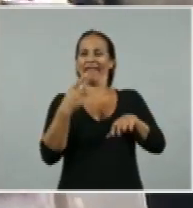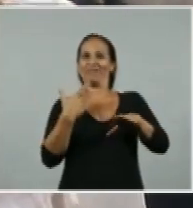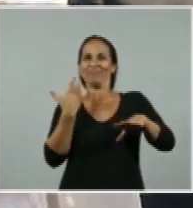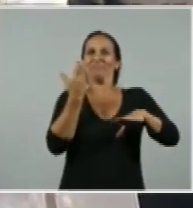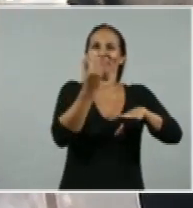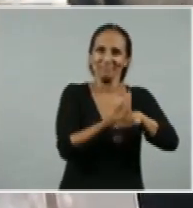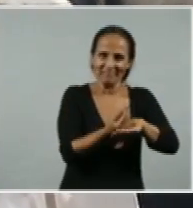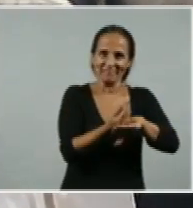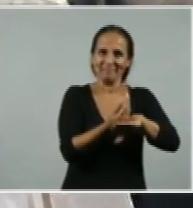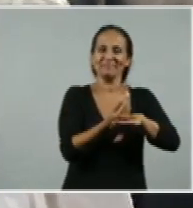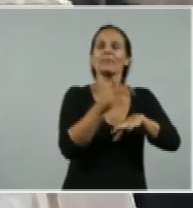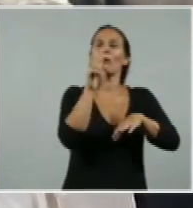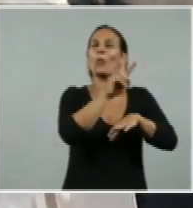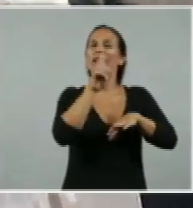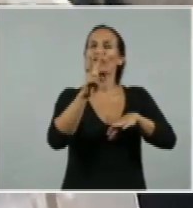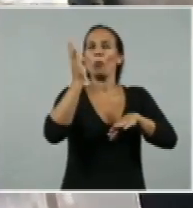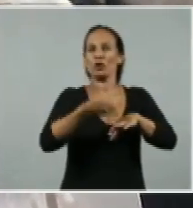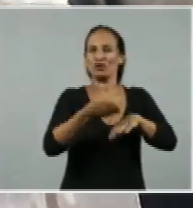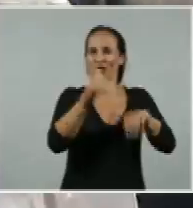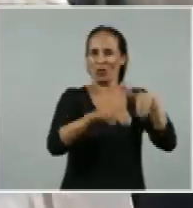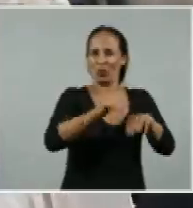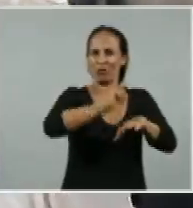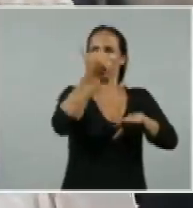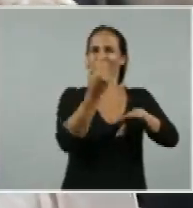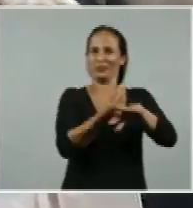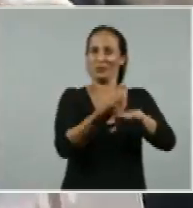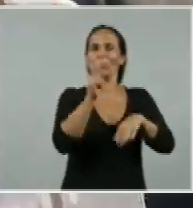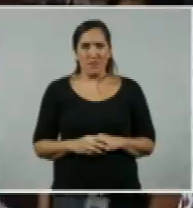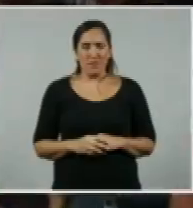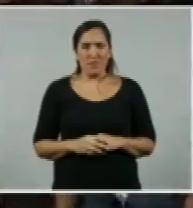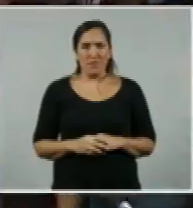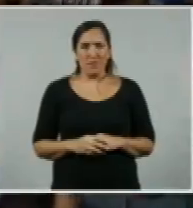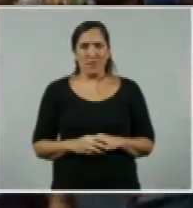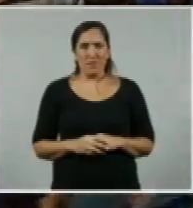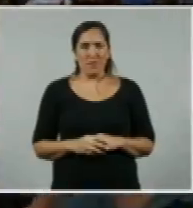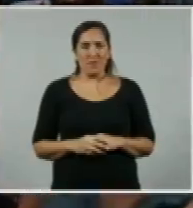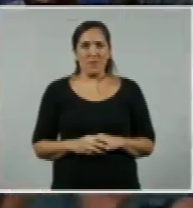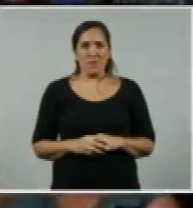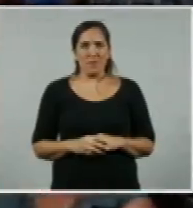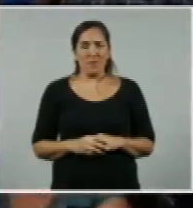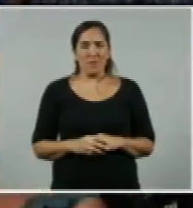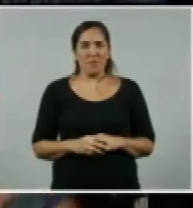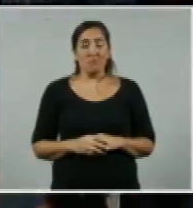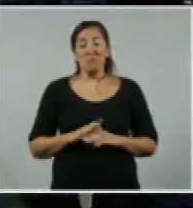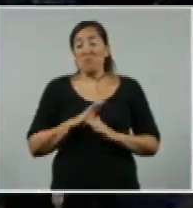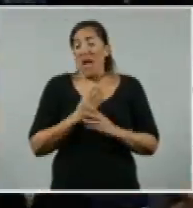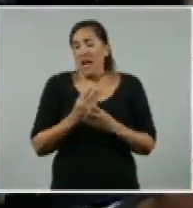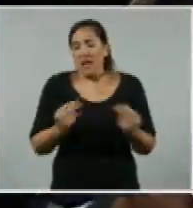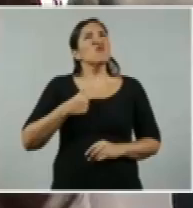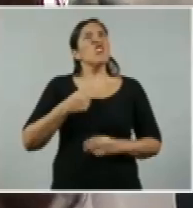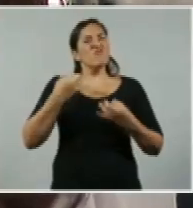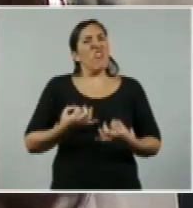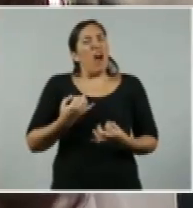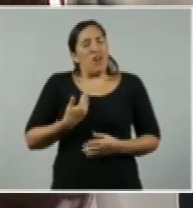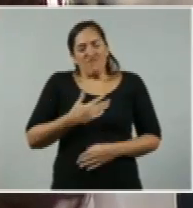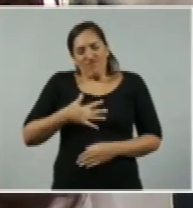un 25 de mayo del año 2003, Néstor Kirchner. Estoy con mucho orgullo porque puedo